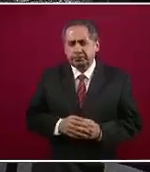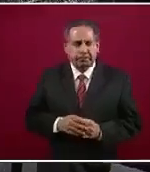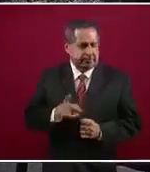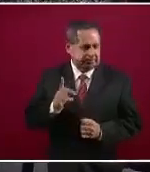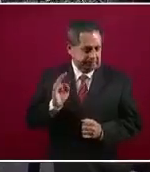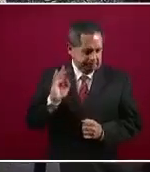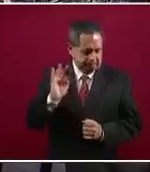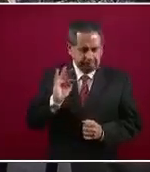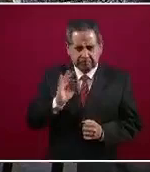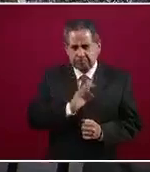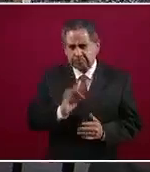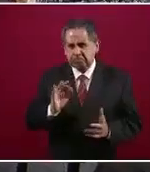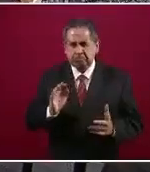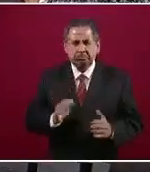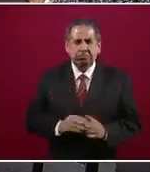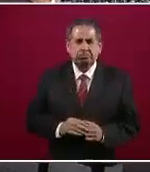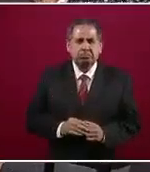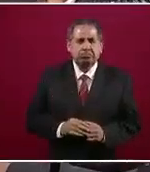a